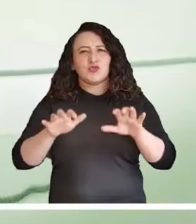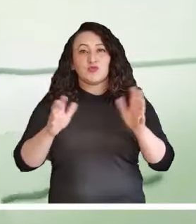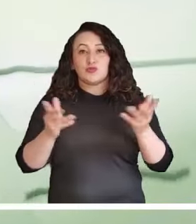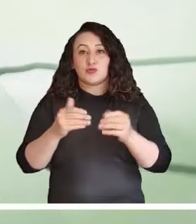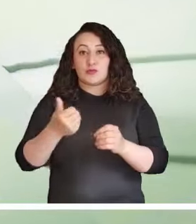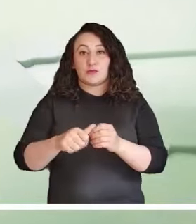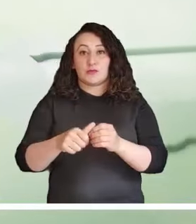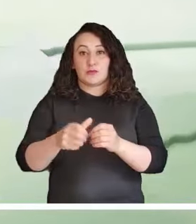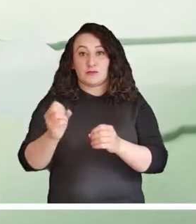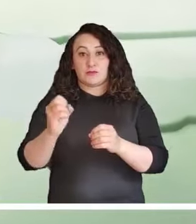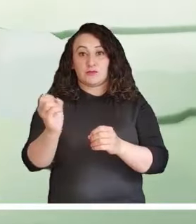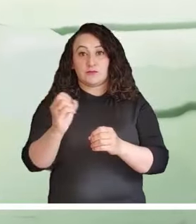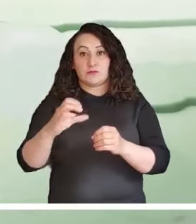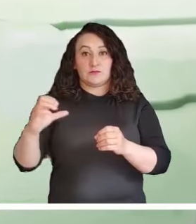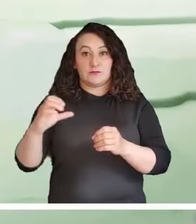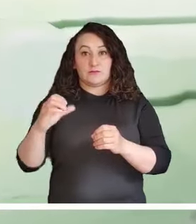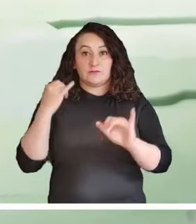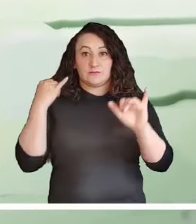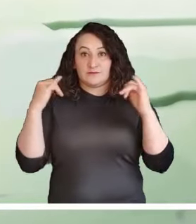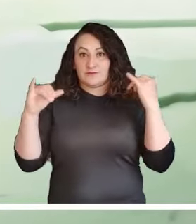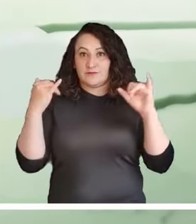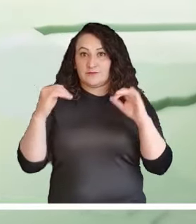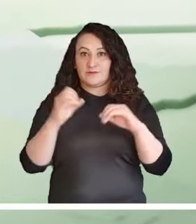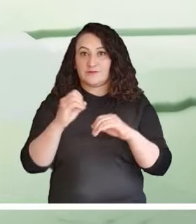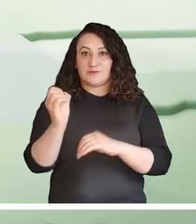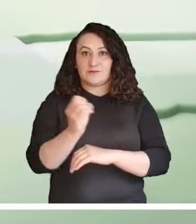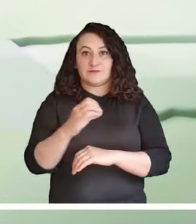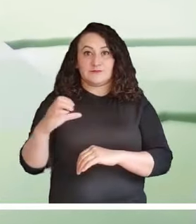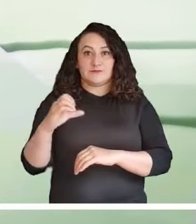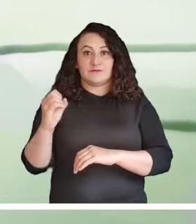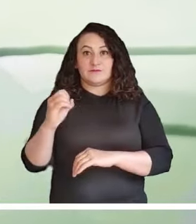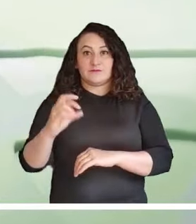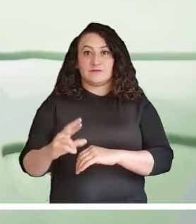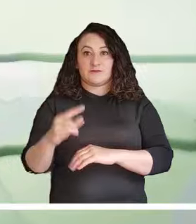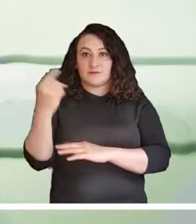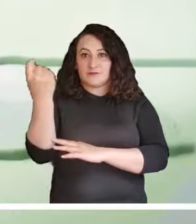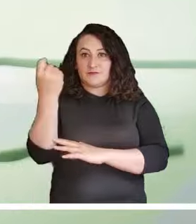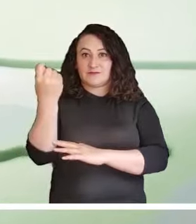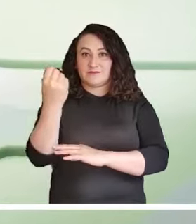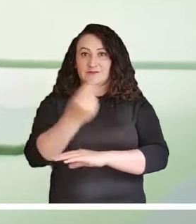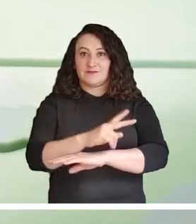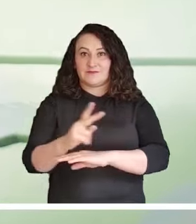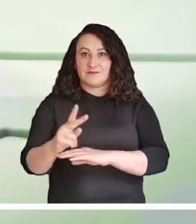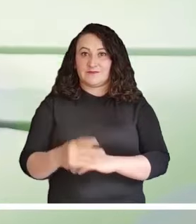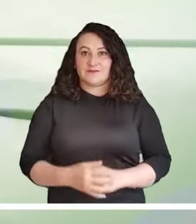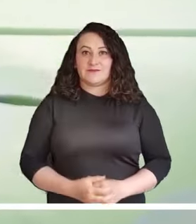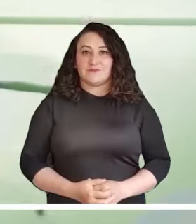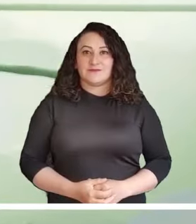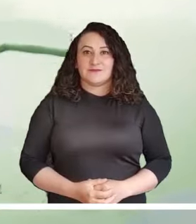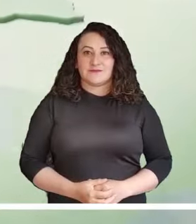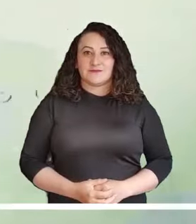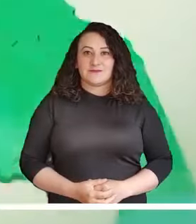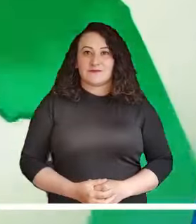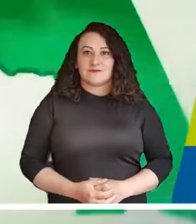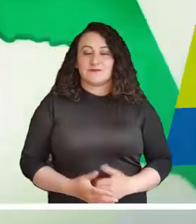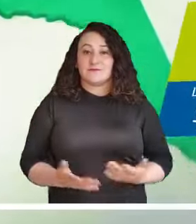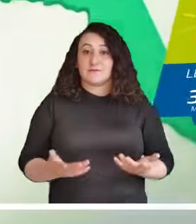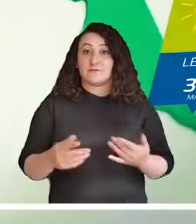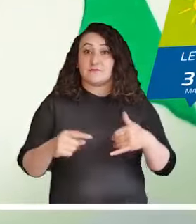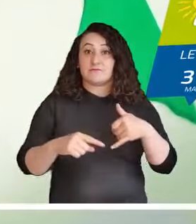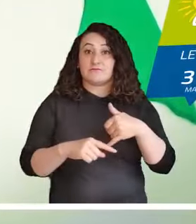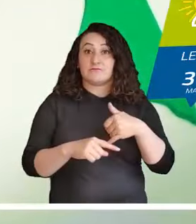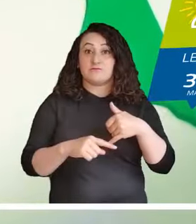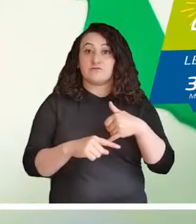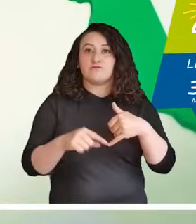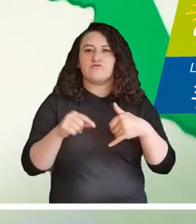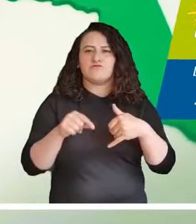de Arauca, Casanare, occidente y sur de Meta y nororiente de Vichada. La región amazónica